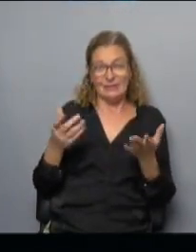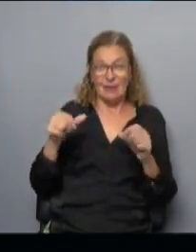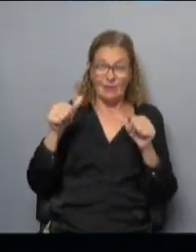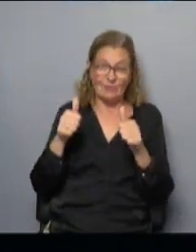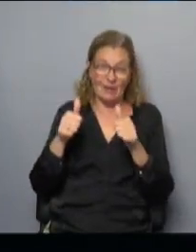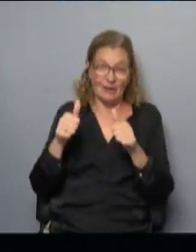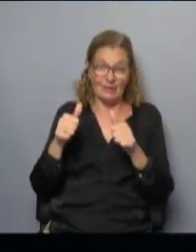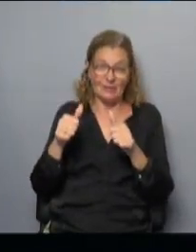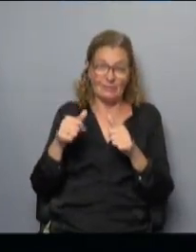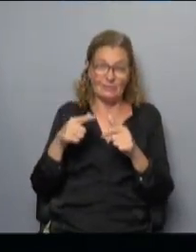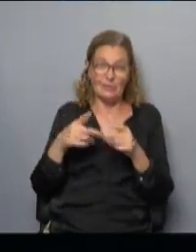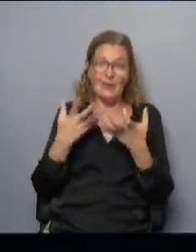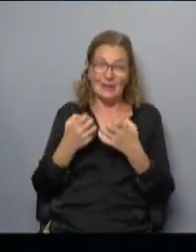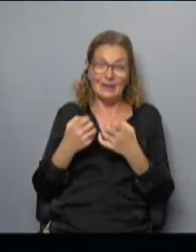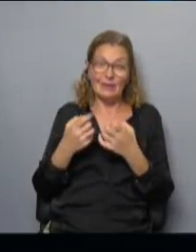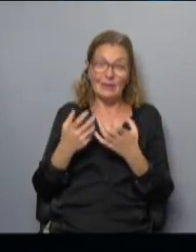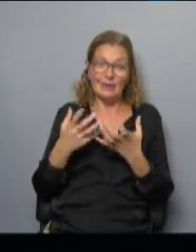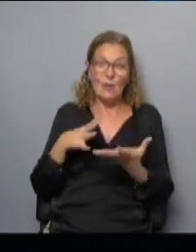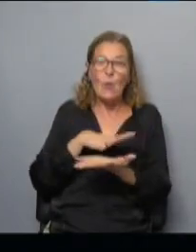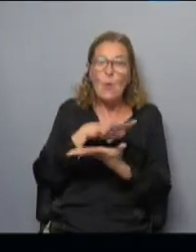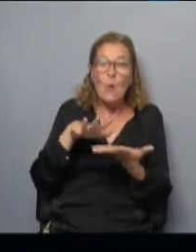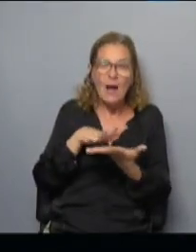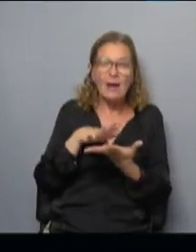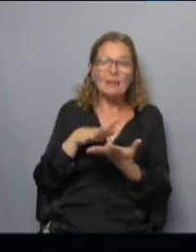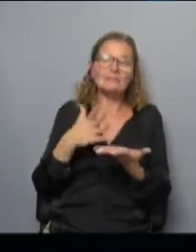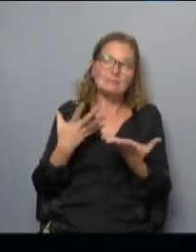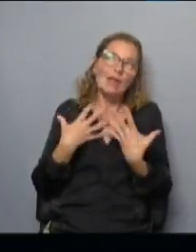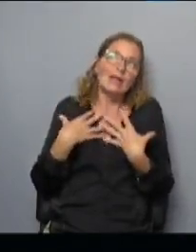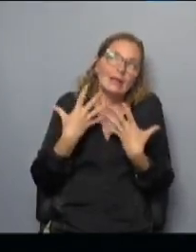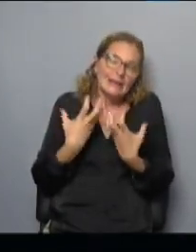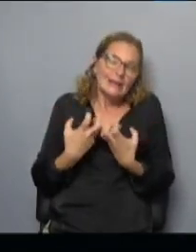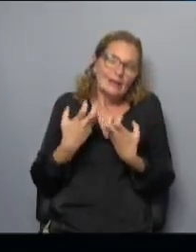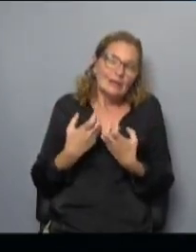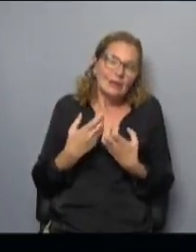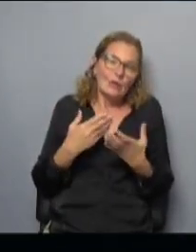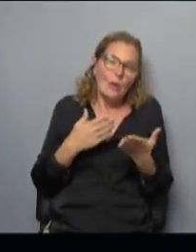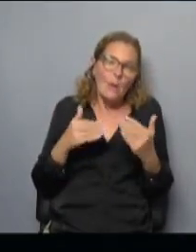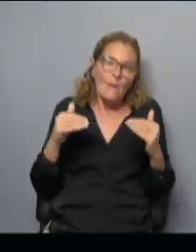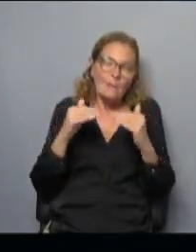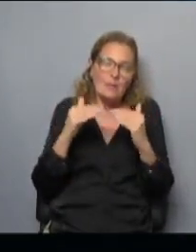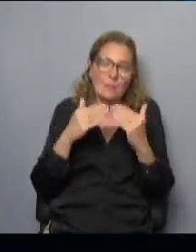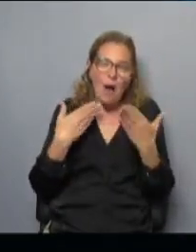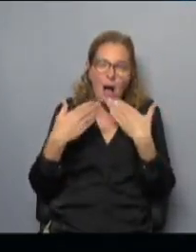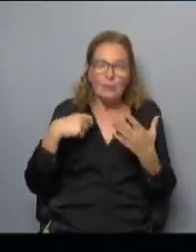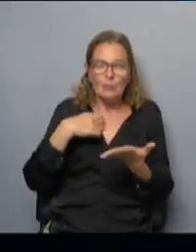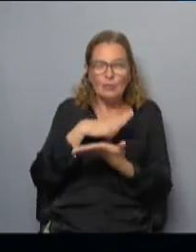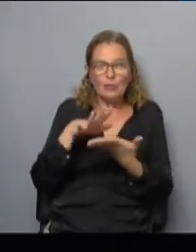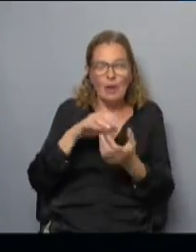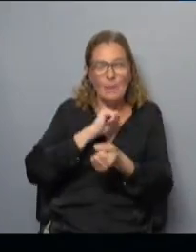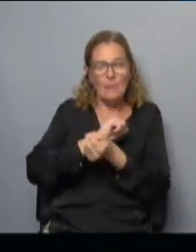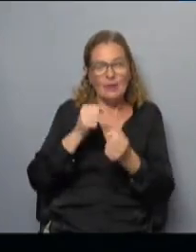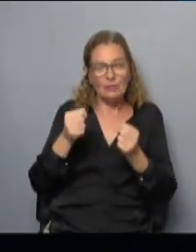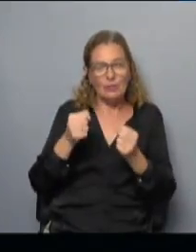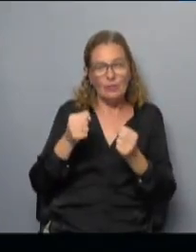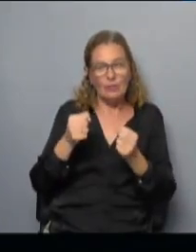pero en realidad extraño sí porque es un lugar lo mismo que hablo para los presos es mi lugar social construir